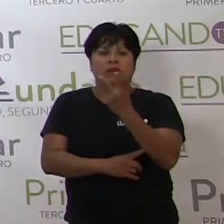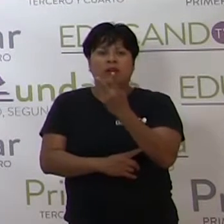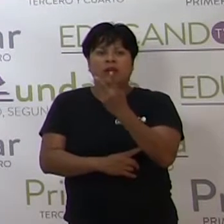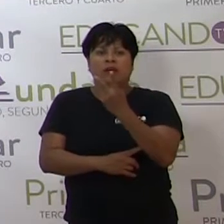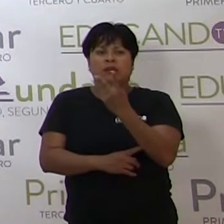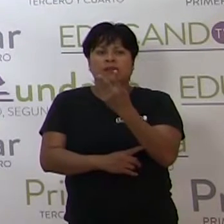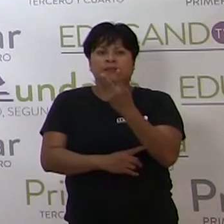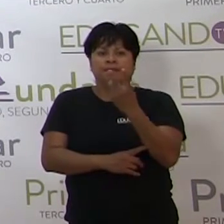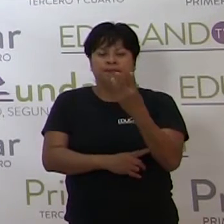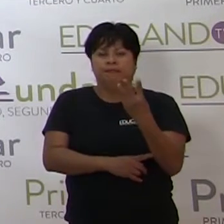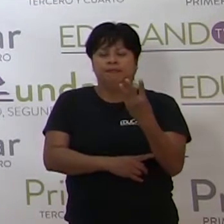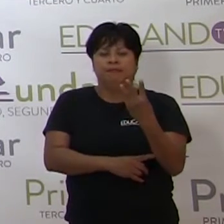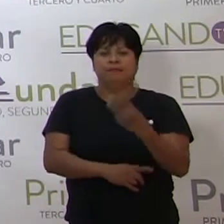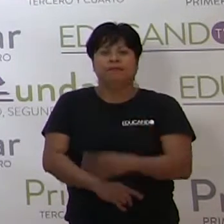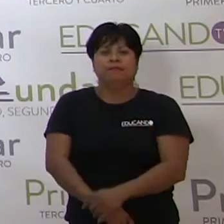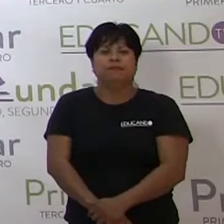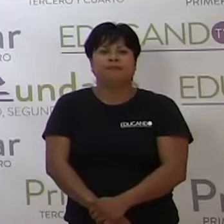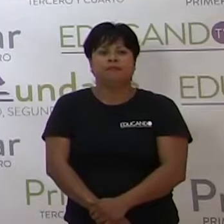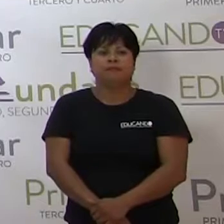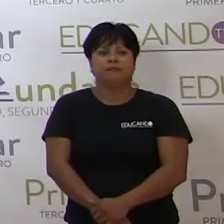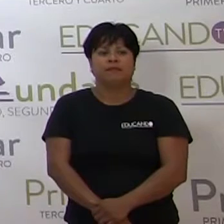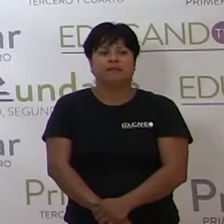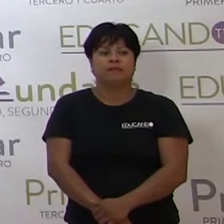dos y tres.